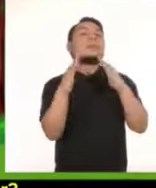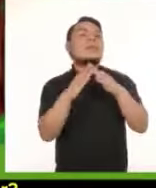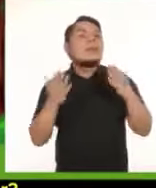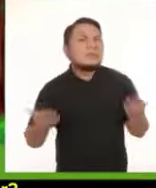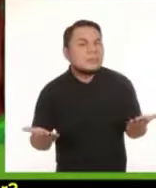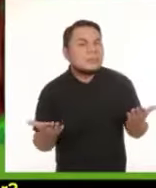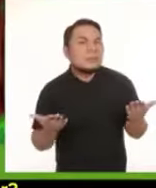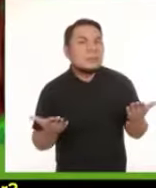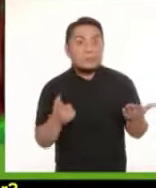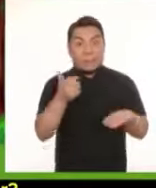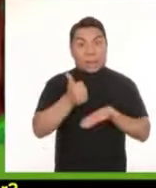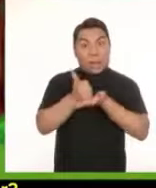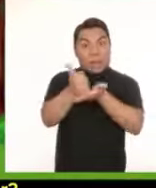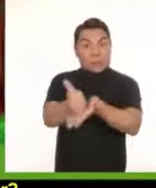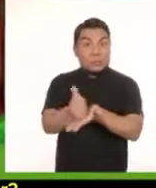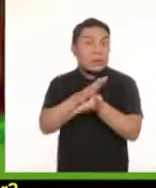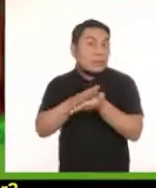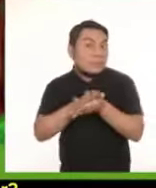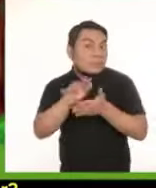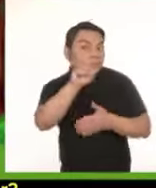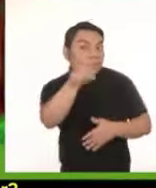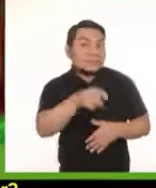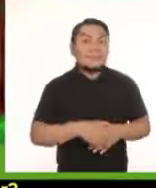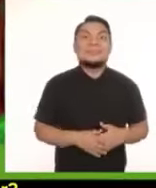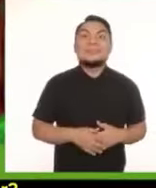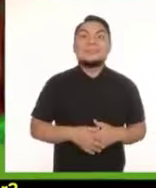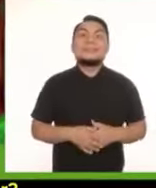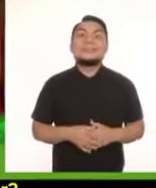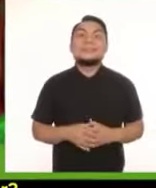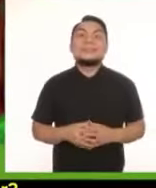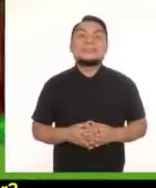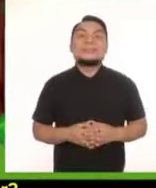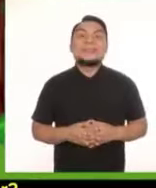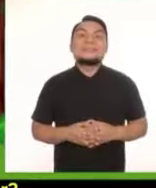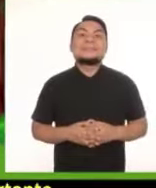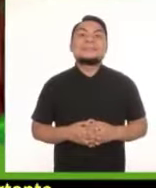casa ayudan a limpiar?